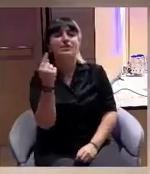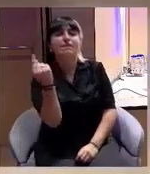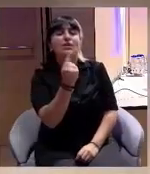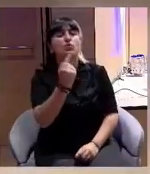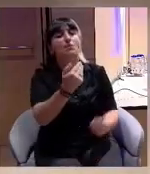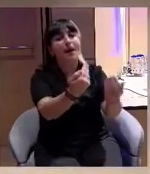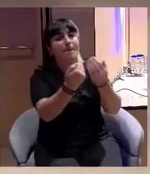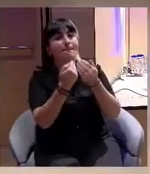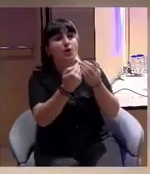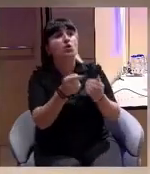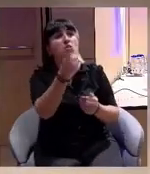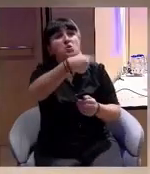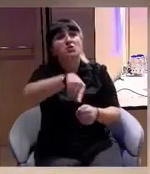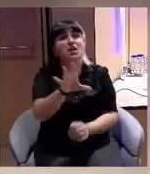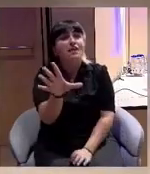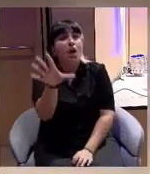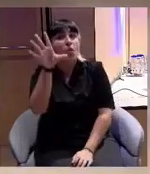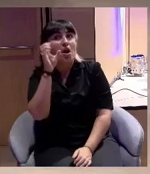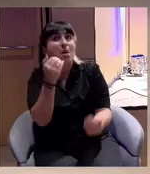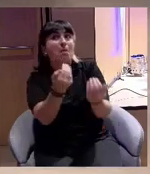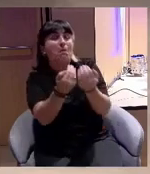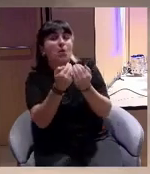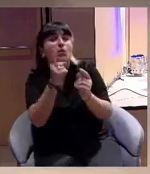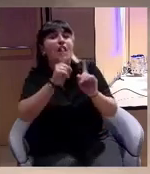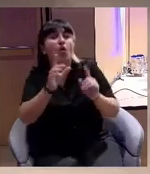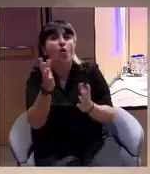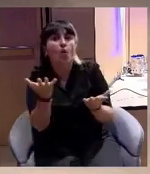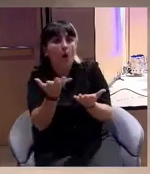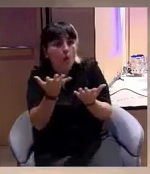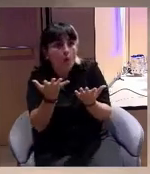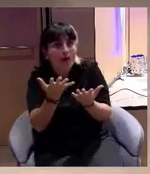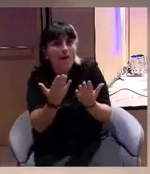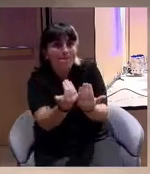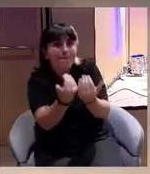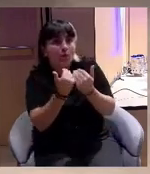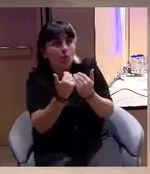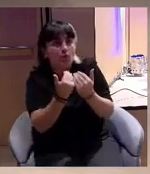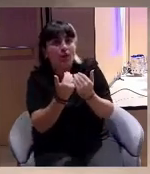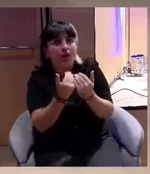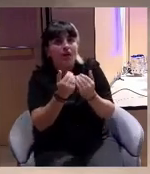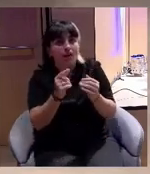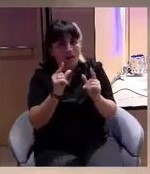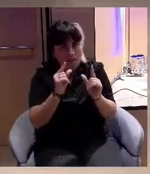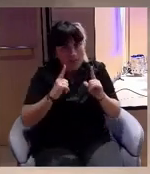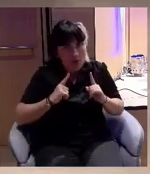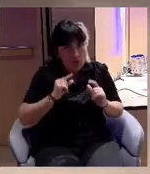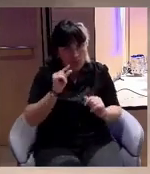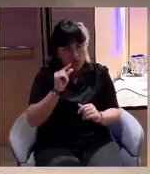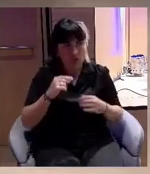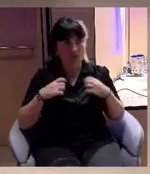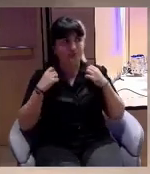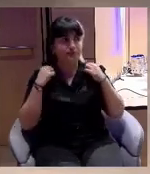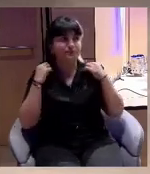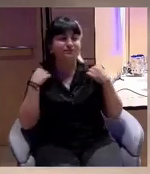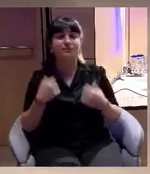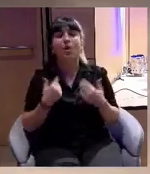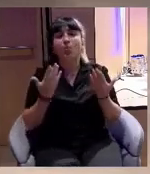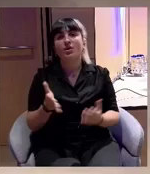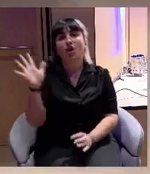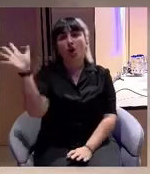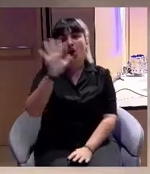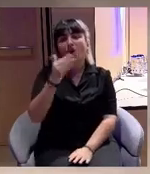ya se le fueron ocurriendo alguna o le surge alguna después de la presentación de Rafael va a haber un espacio para hacerlo Rafael Hola